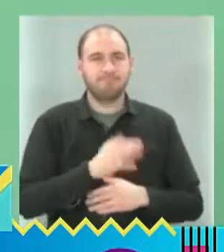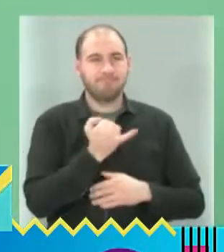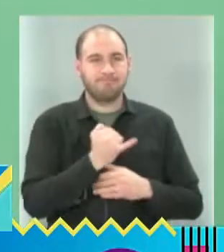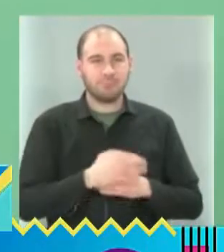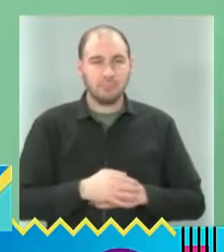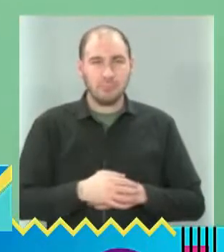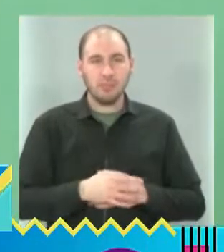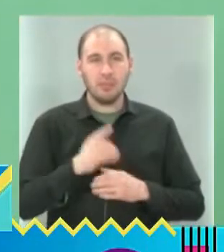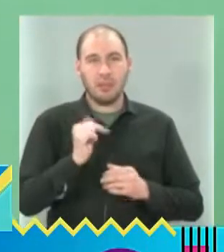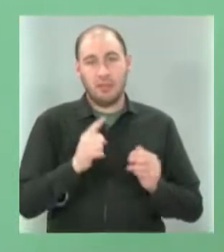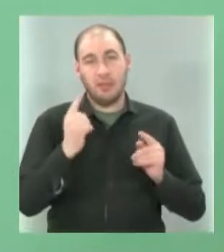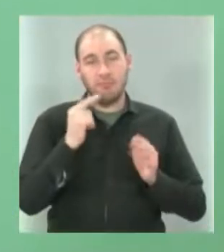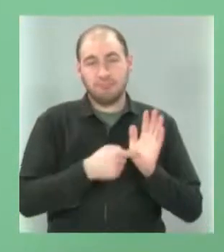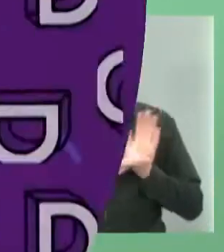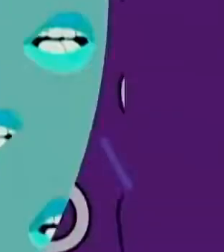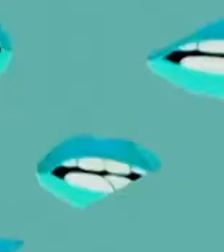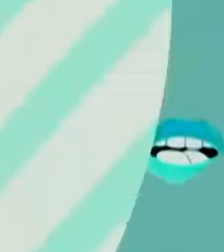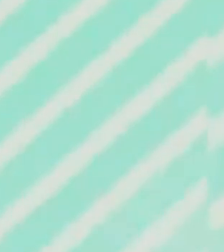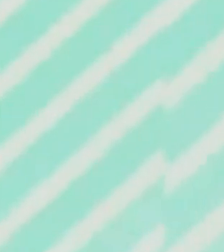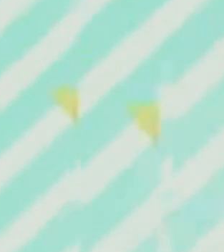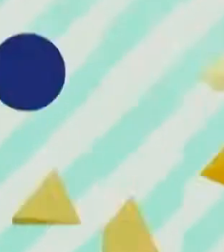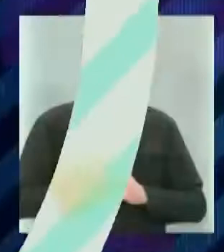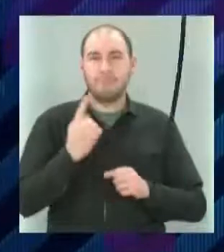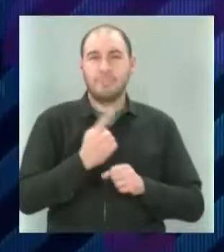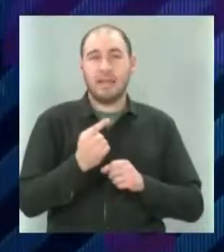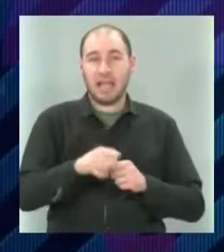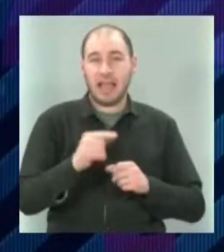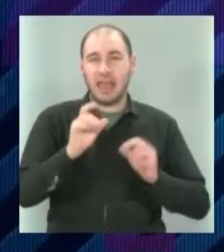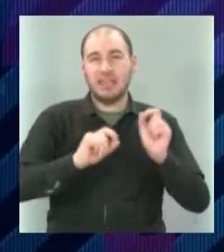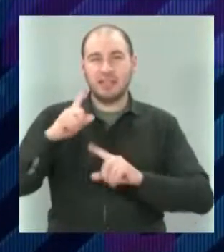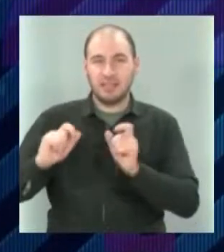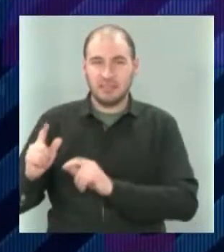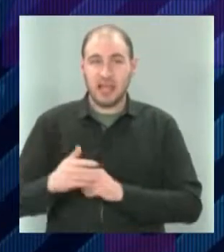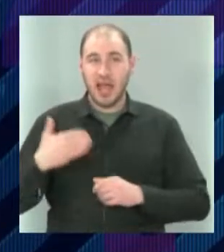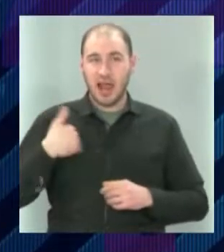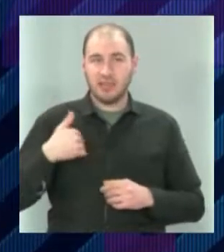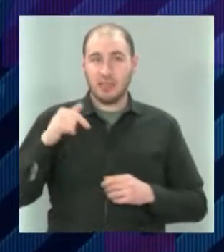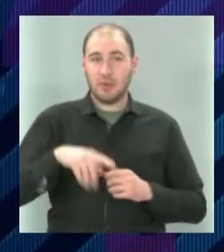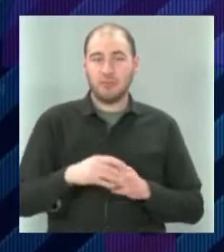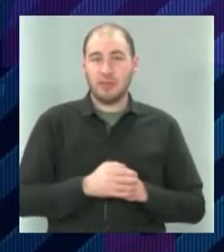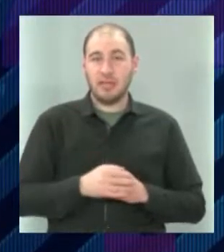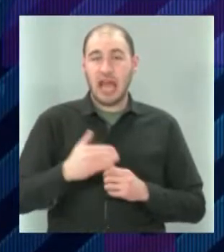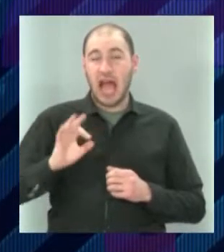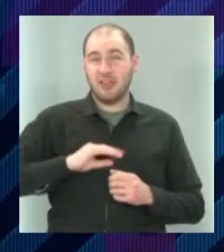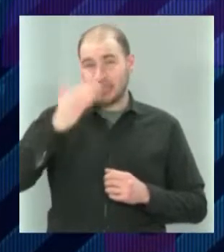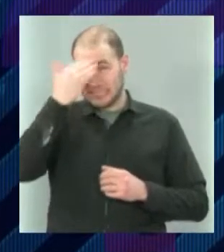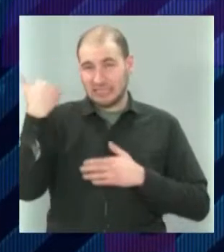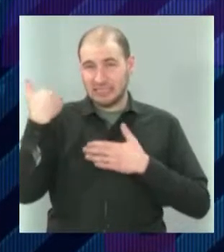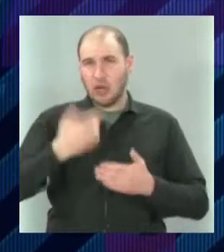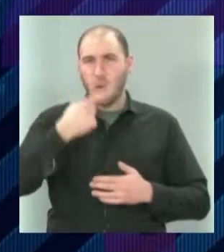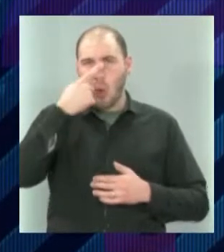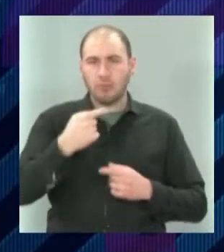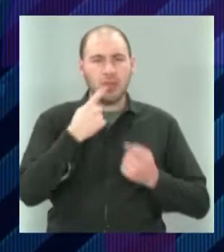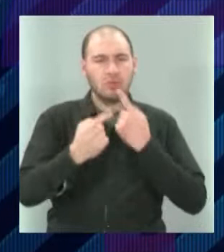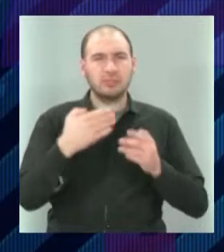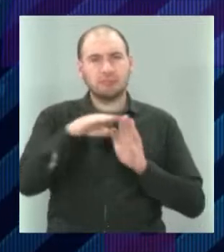bueno, entonces nos metemos de lleno en lo que tiene que ver con la primera placa relacionada con las estadísticas en Argentina, porque pasaron más de 15 años desde la última